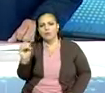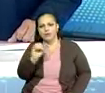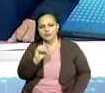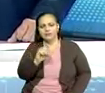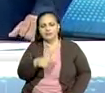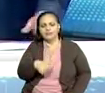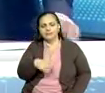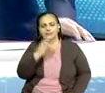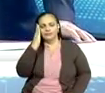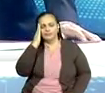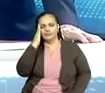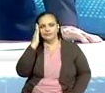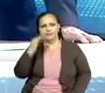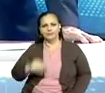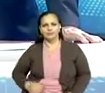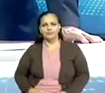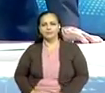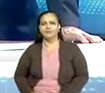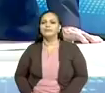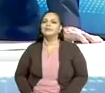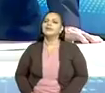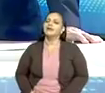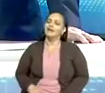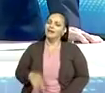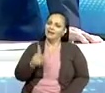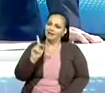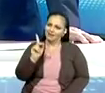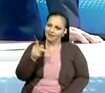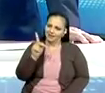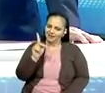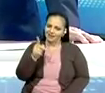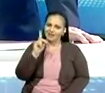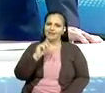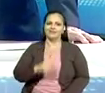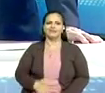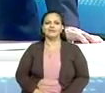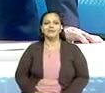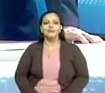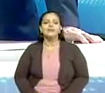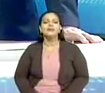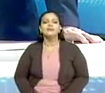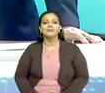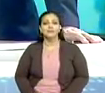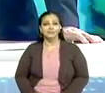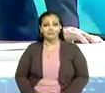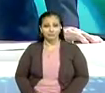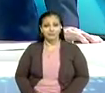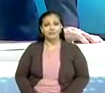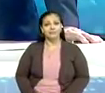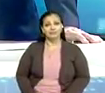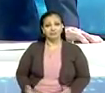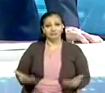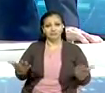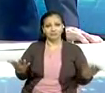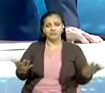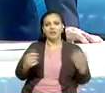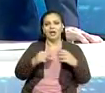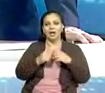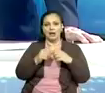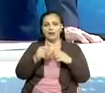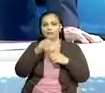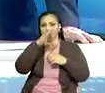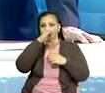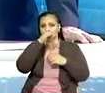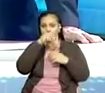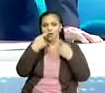pocos la conocemos como Jorge Pérez Concha. Sí, exactamente. Por ello le hacía la consulta, porque habrá cambios, a partir de